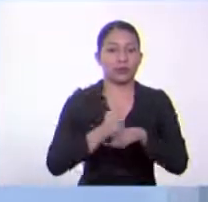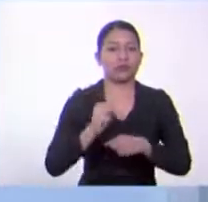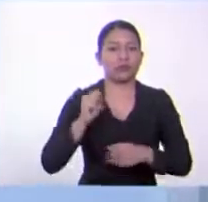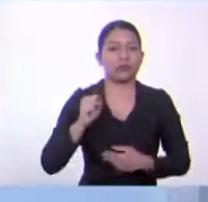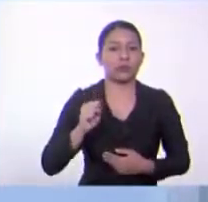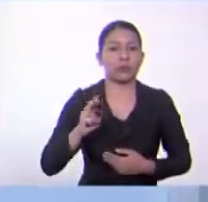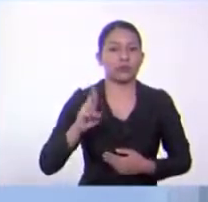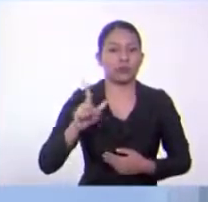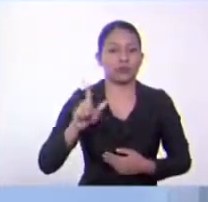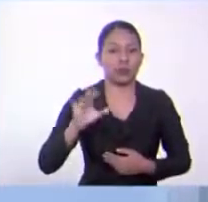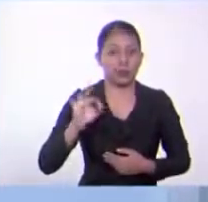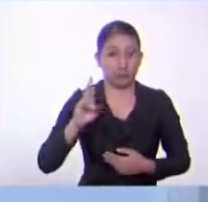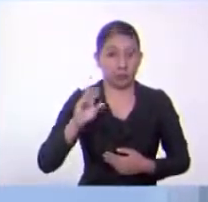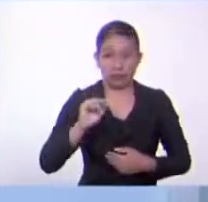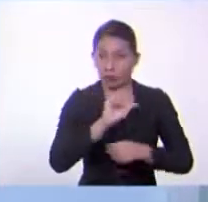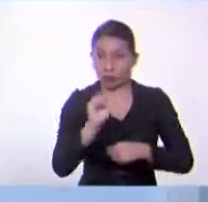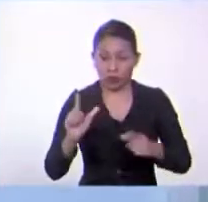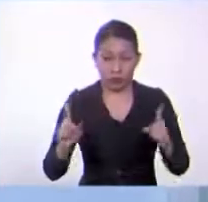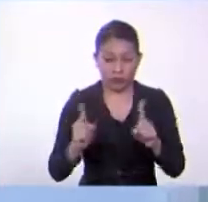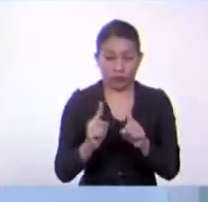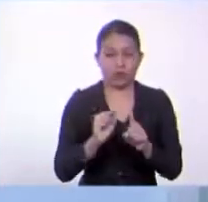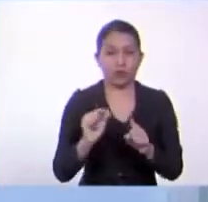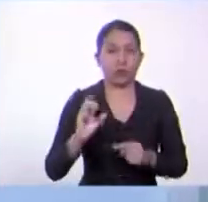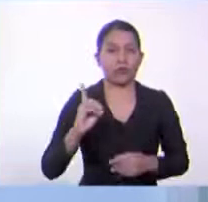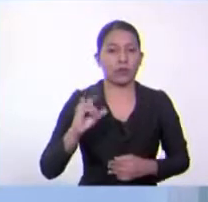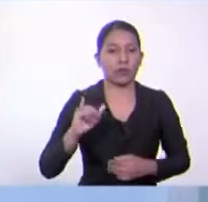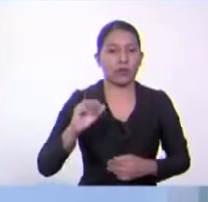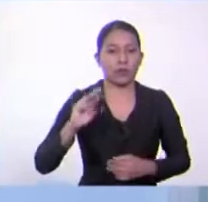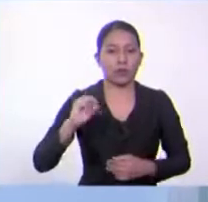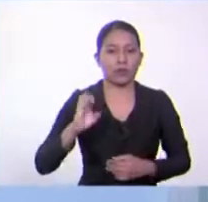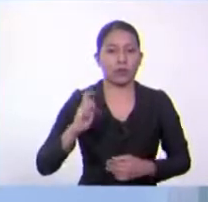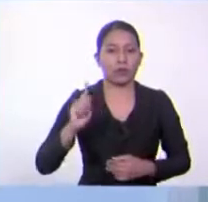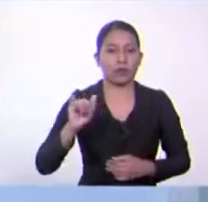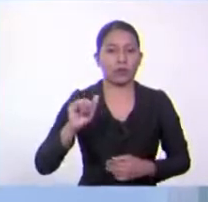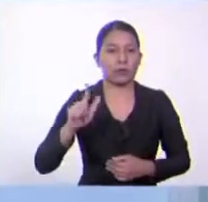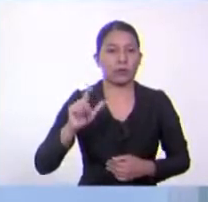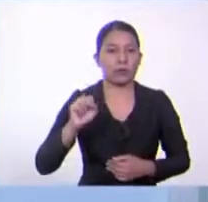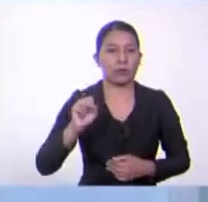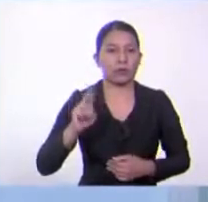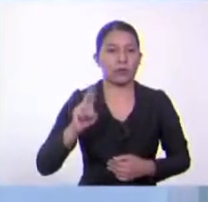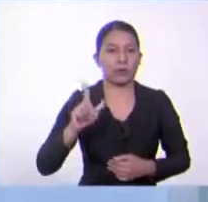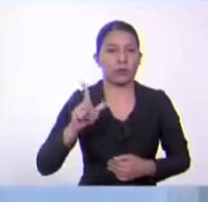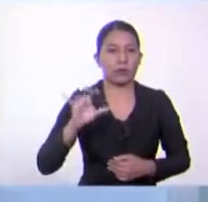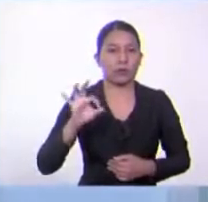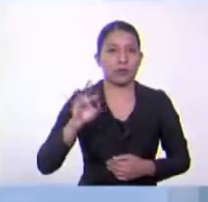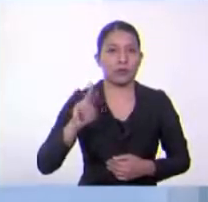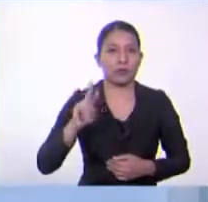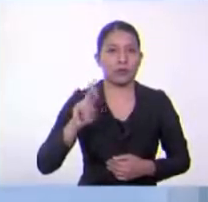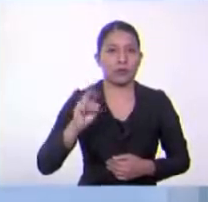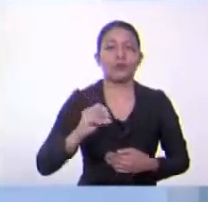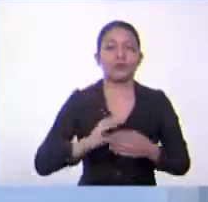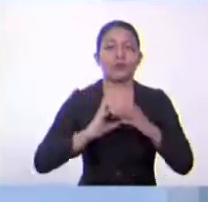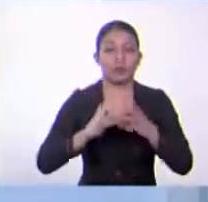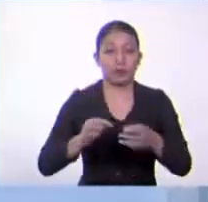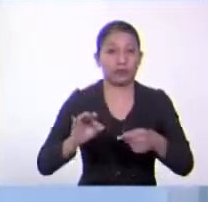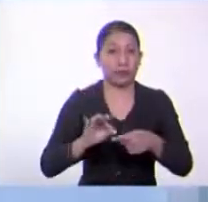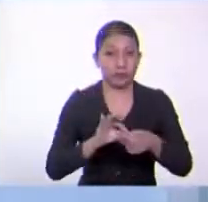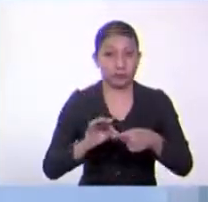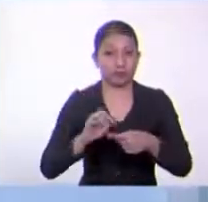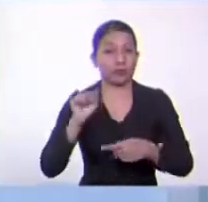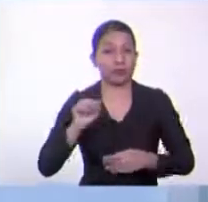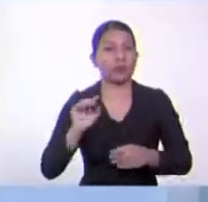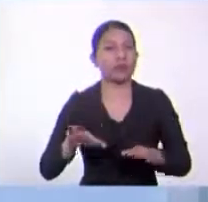sulfuro. Este compuesto se llama dimetilsulfuro. El grupo funcional para